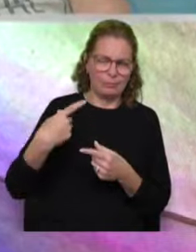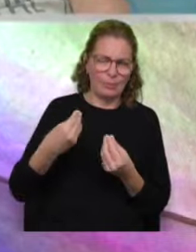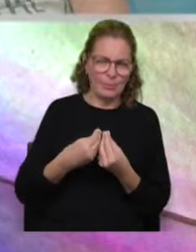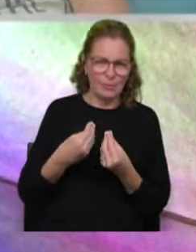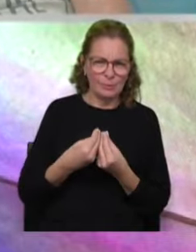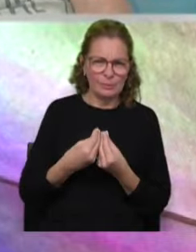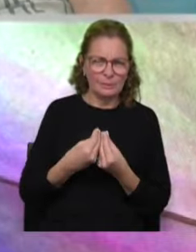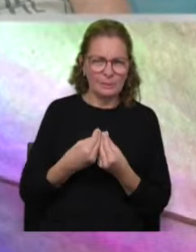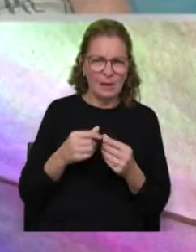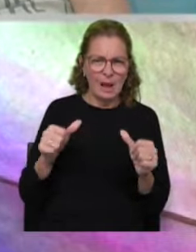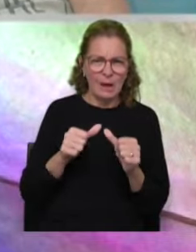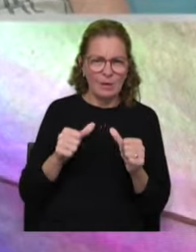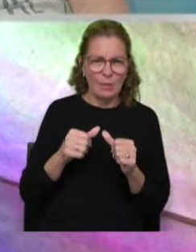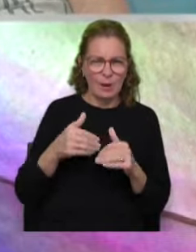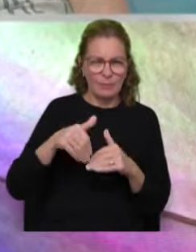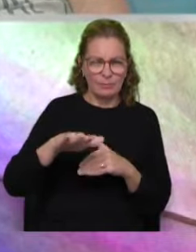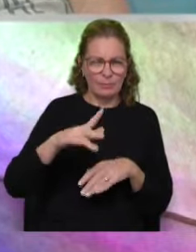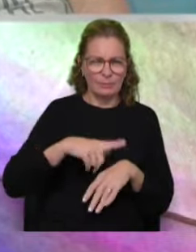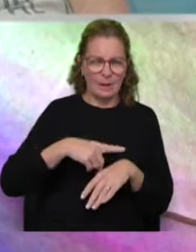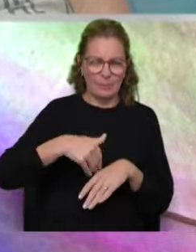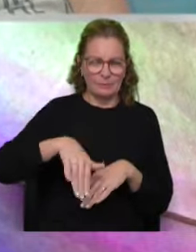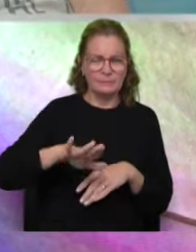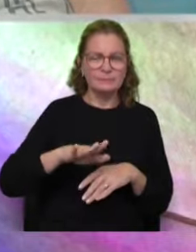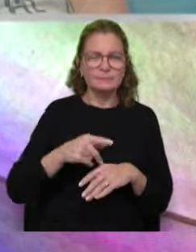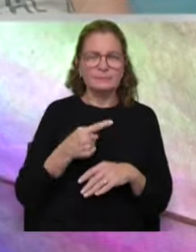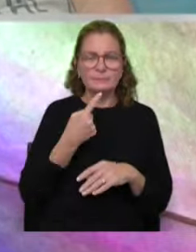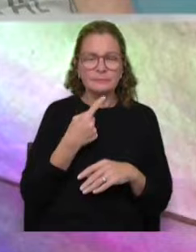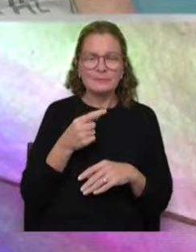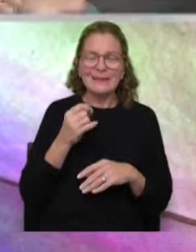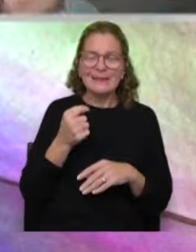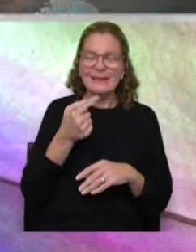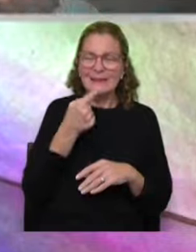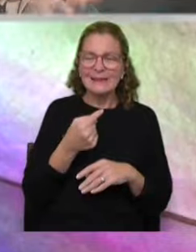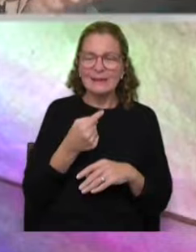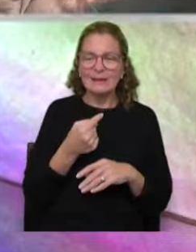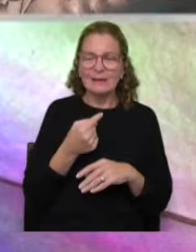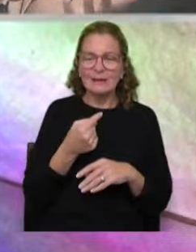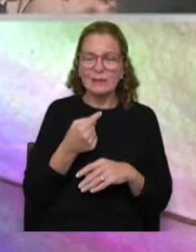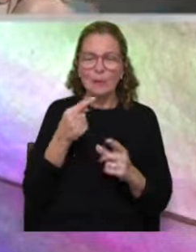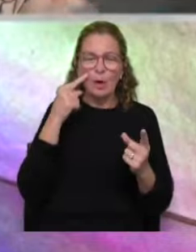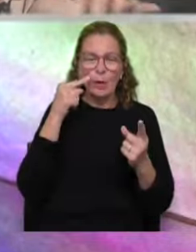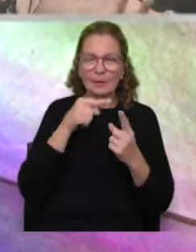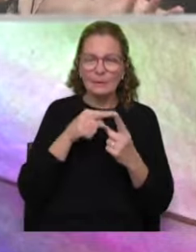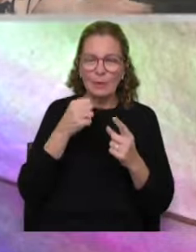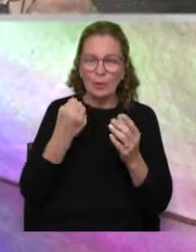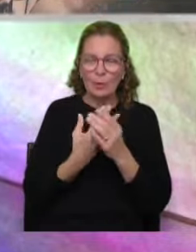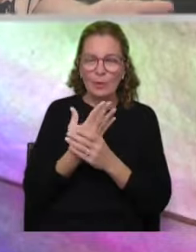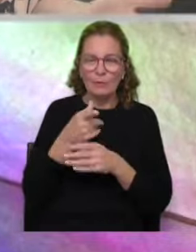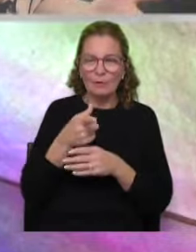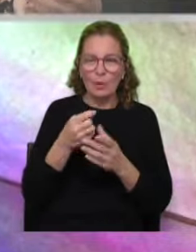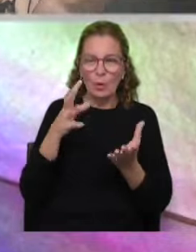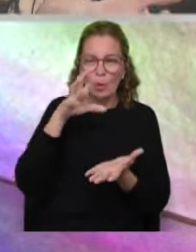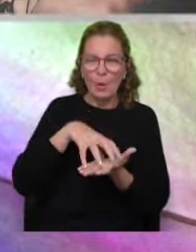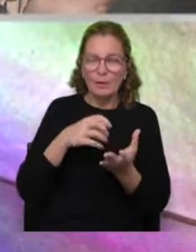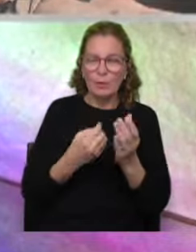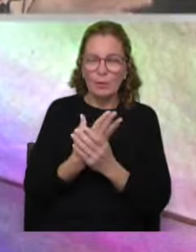porque es una cosa hecha para que dure. Y bueno, recién comentabas, ¿no? Del desafío nuevo que es, ¿no? Porque es un lugar nuevo